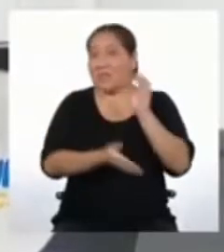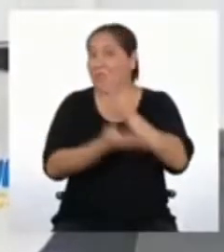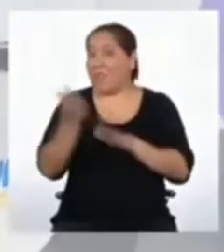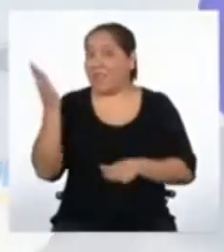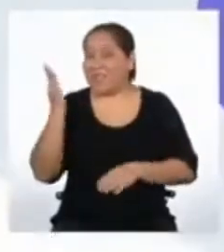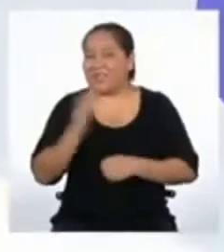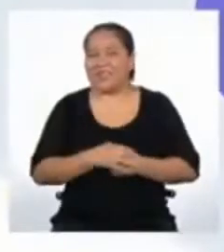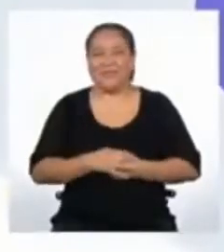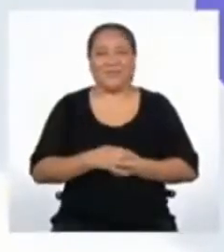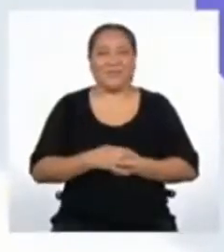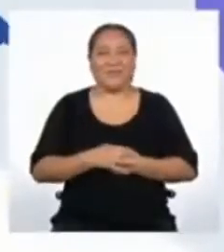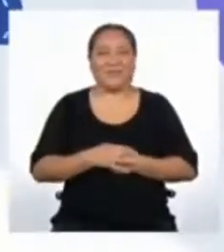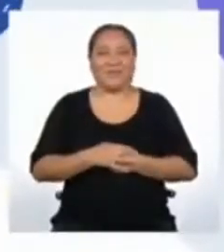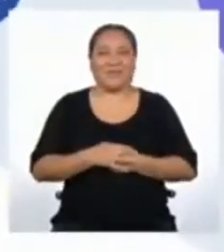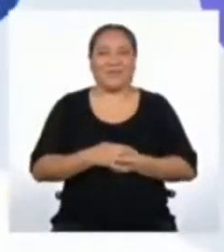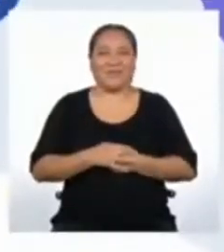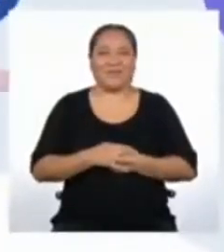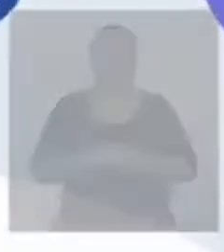lejos!